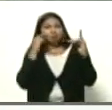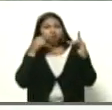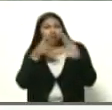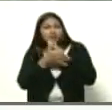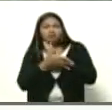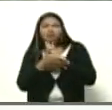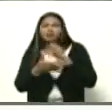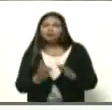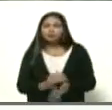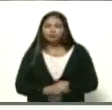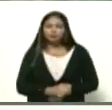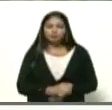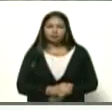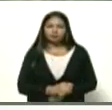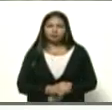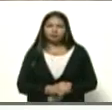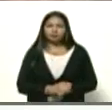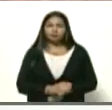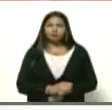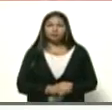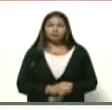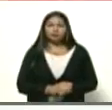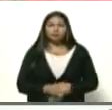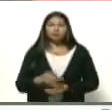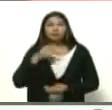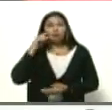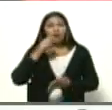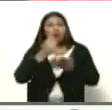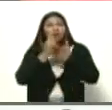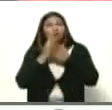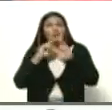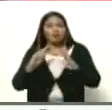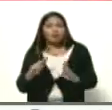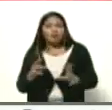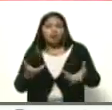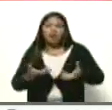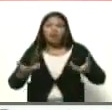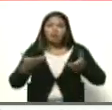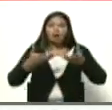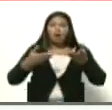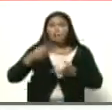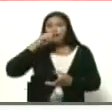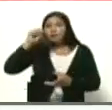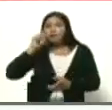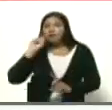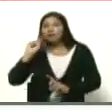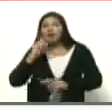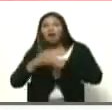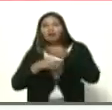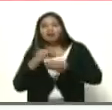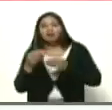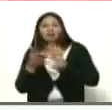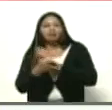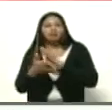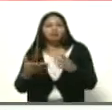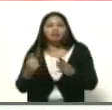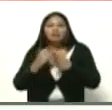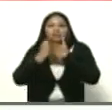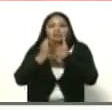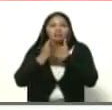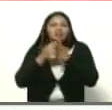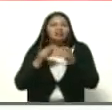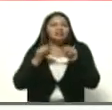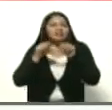Crear la matriz de que la ayuda humanitaria la había quemado Maduro era necesario para continuar con el